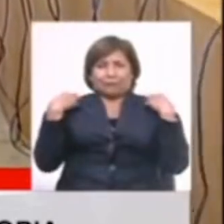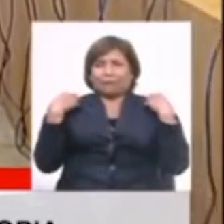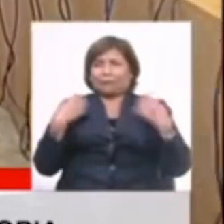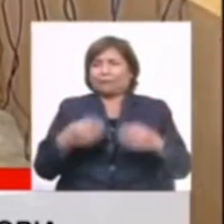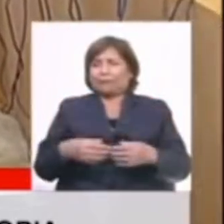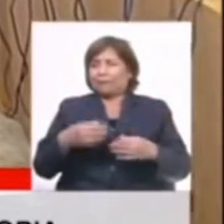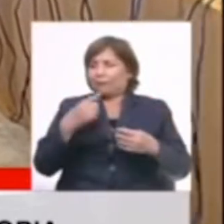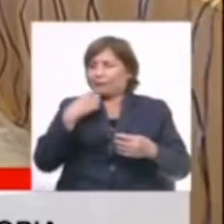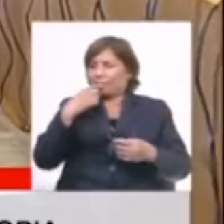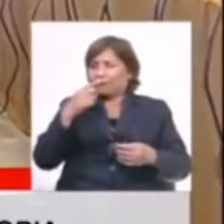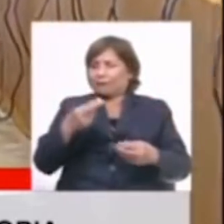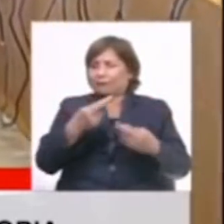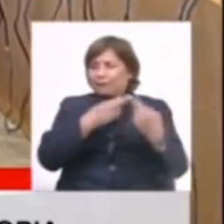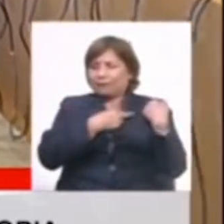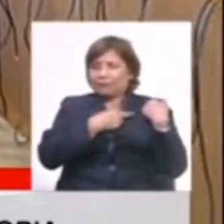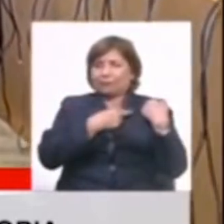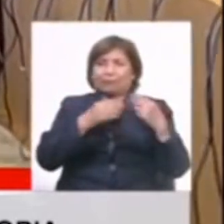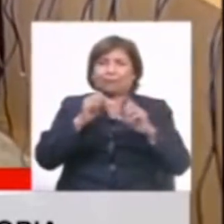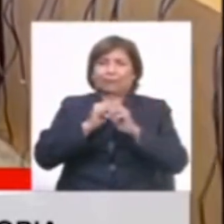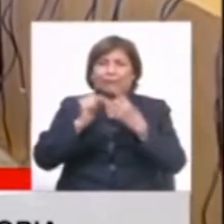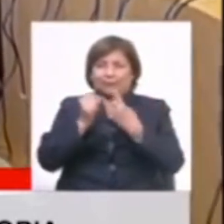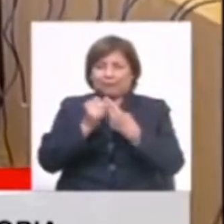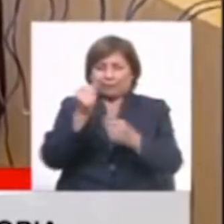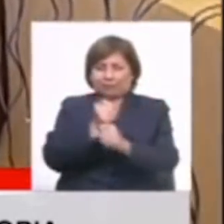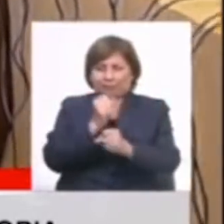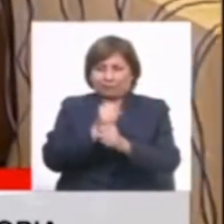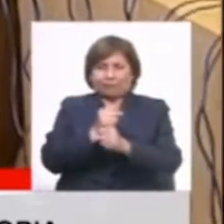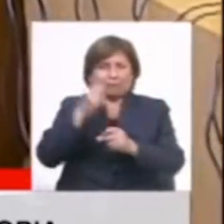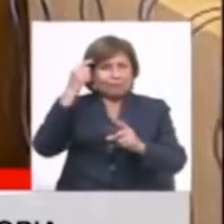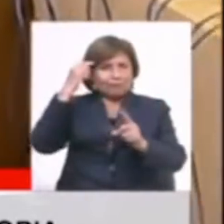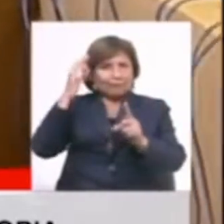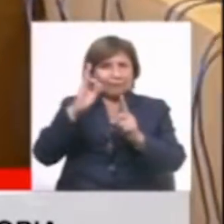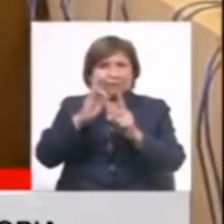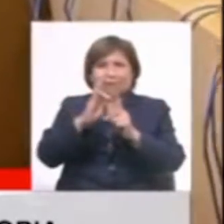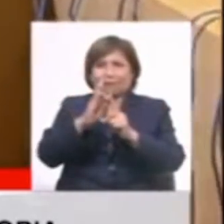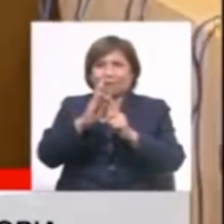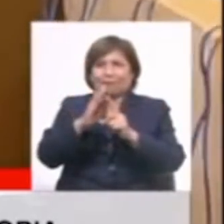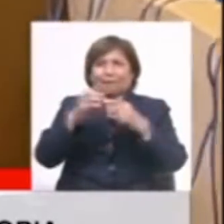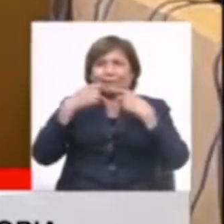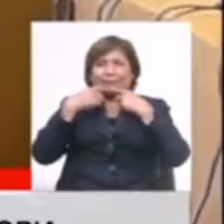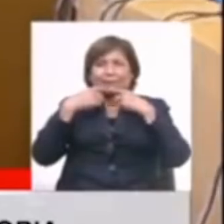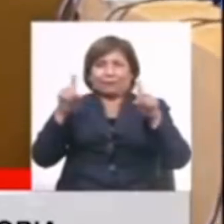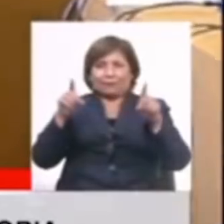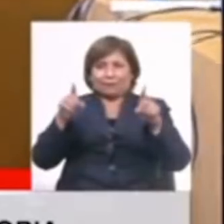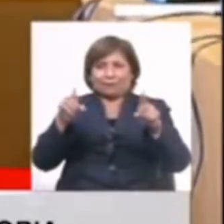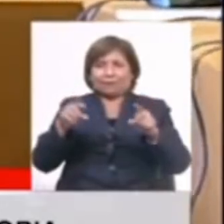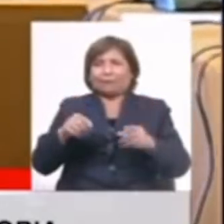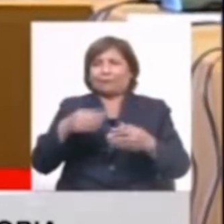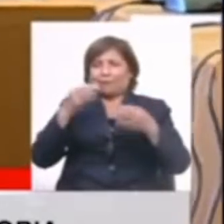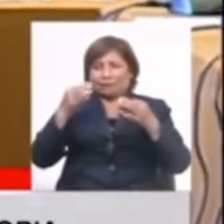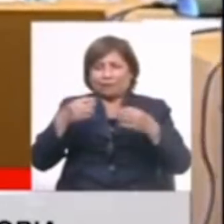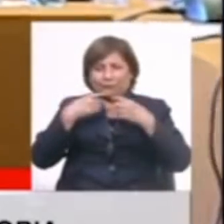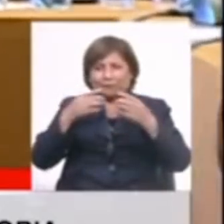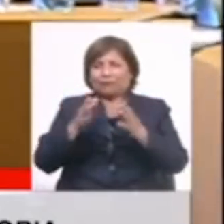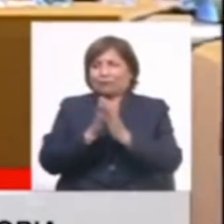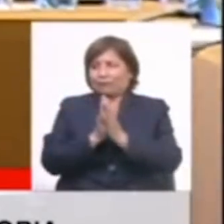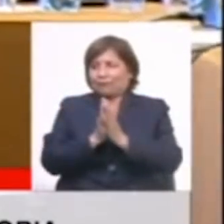y corresponde socializarla y trabajarla con la finalidad de anunciar al país oficialmente, por